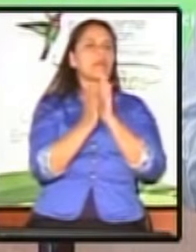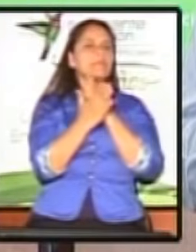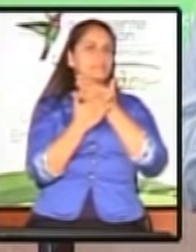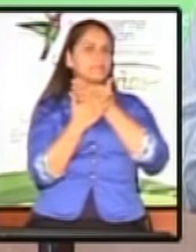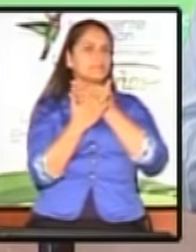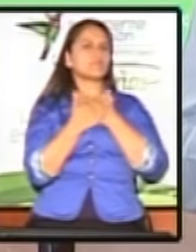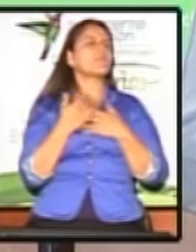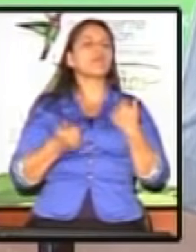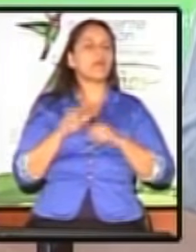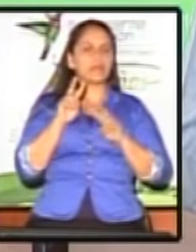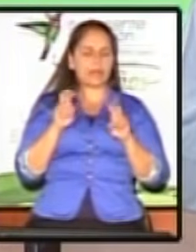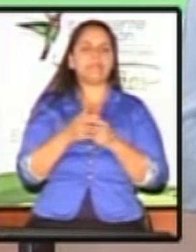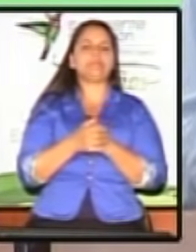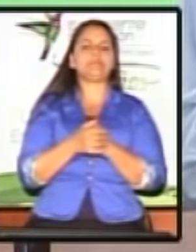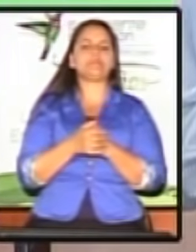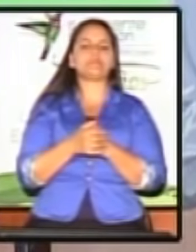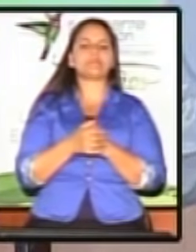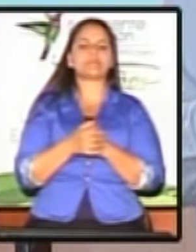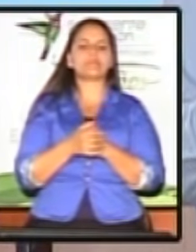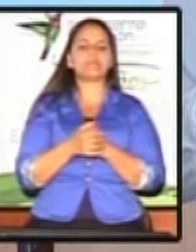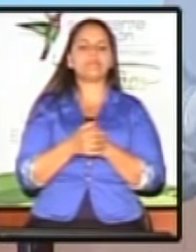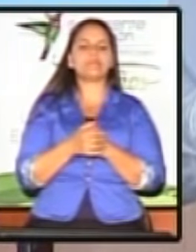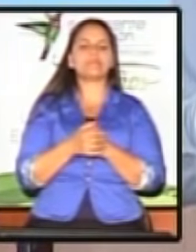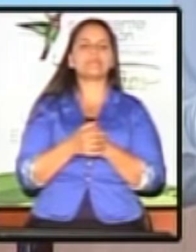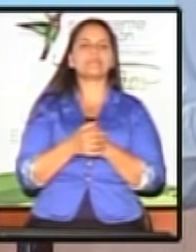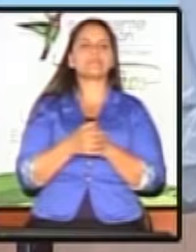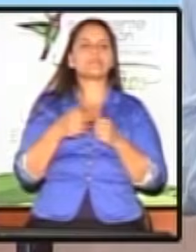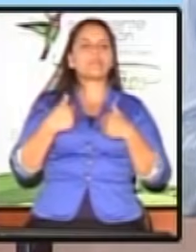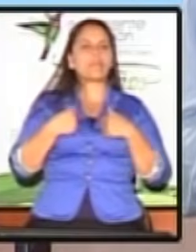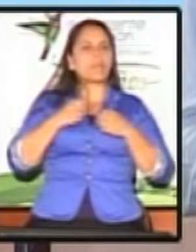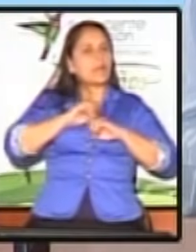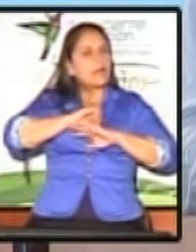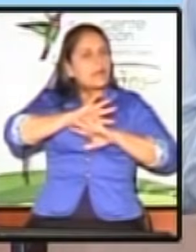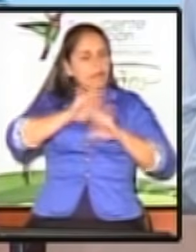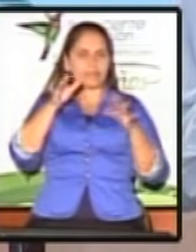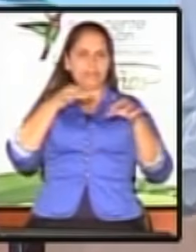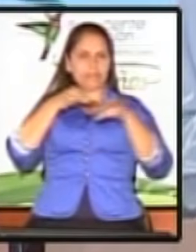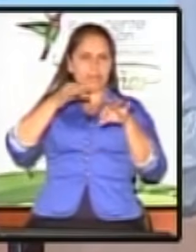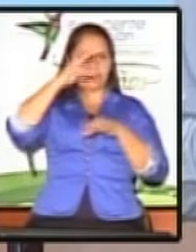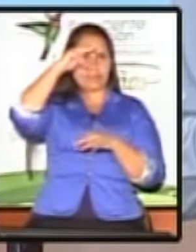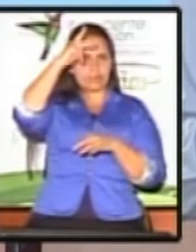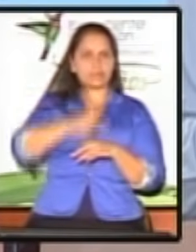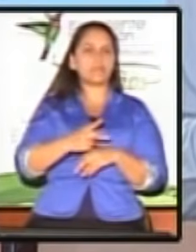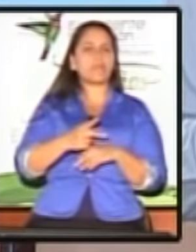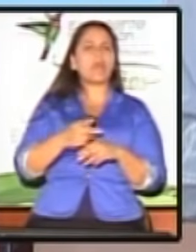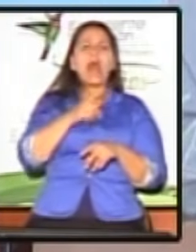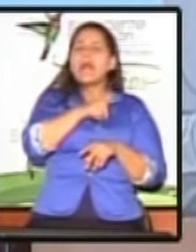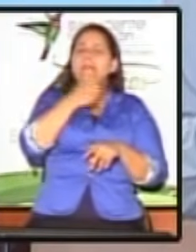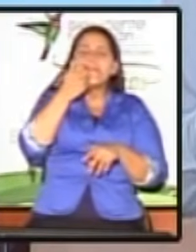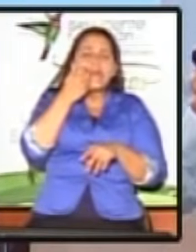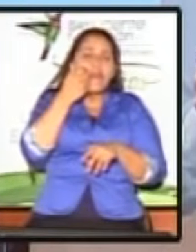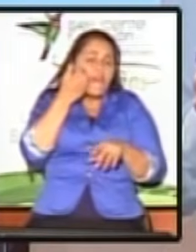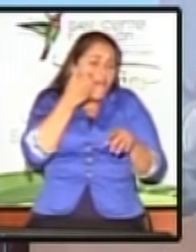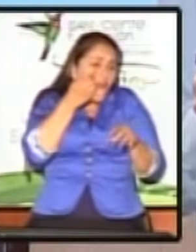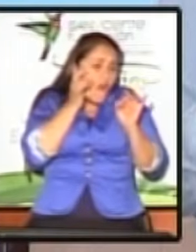especie humana. En lo que tenemos claro en la historia y en los hallazgos, el paciente gravemente enfermo se